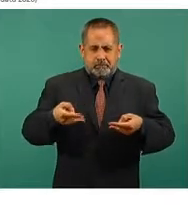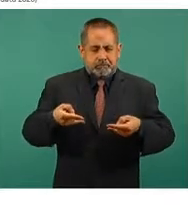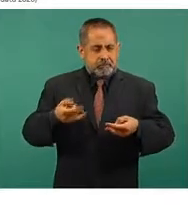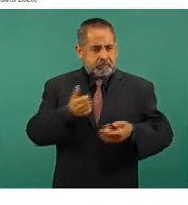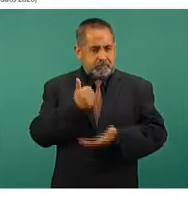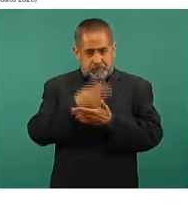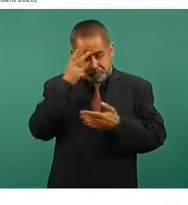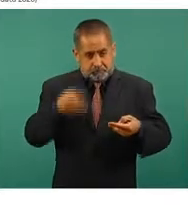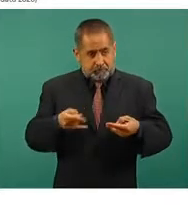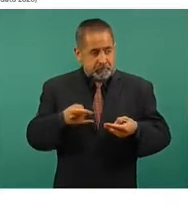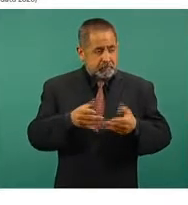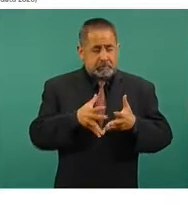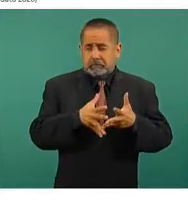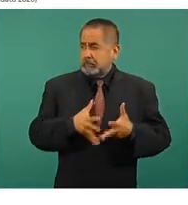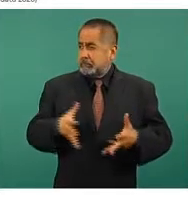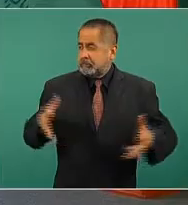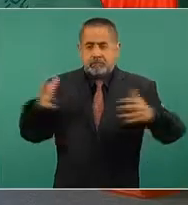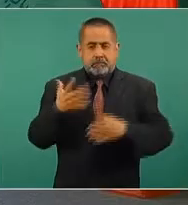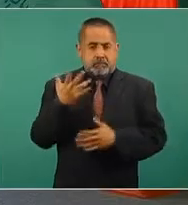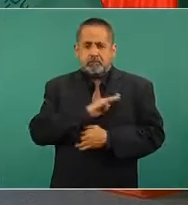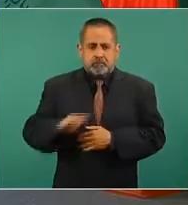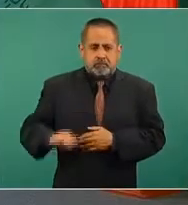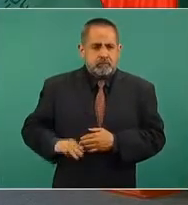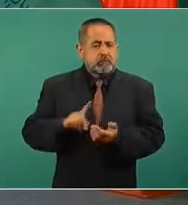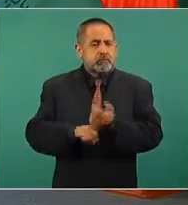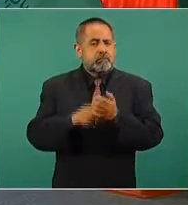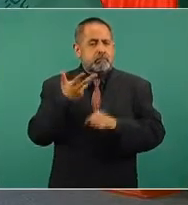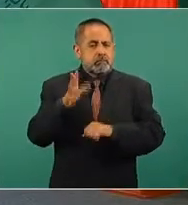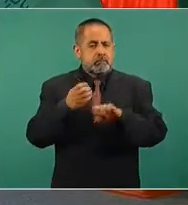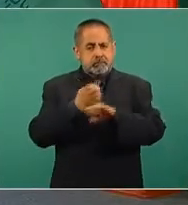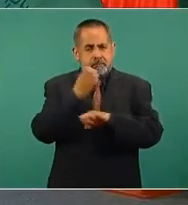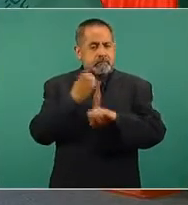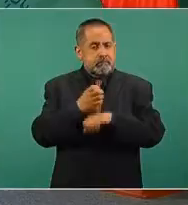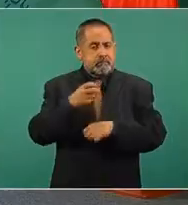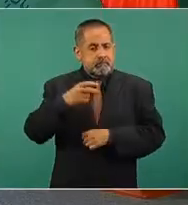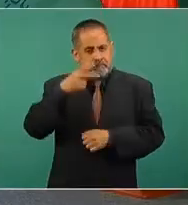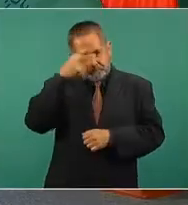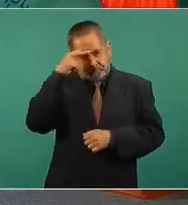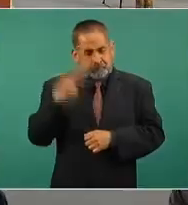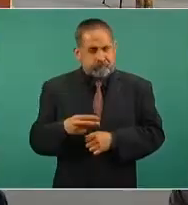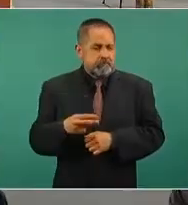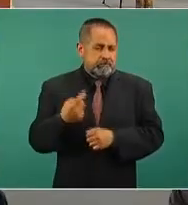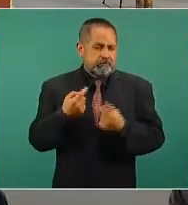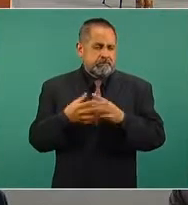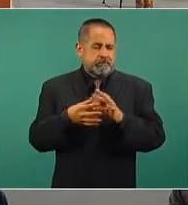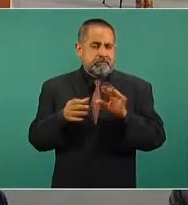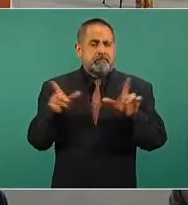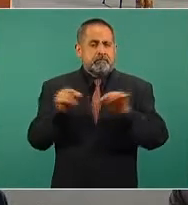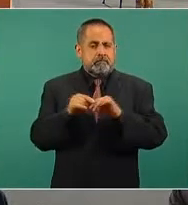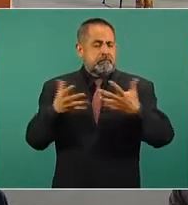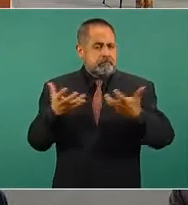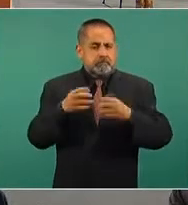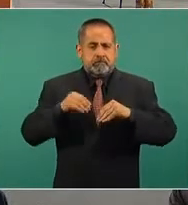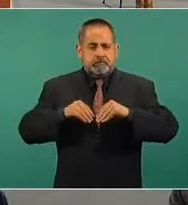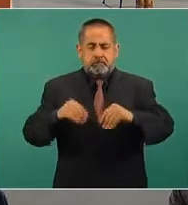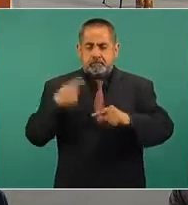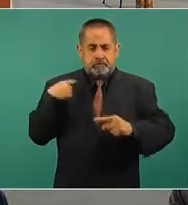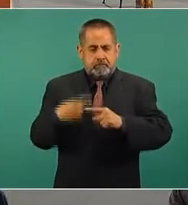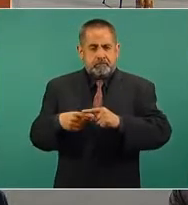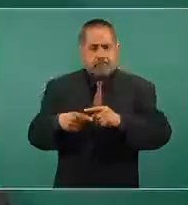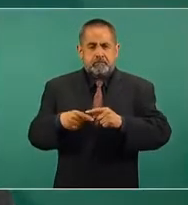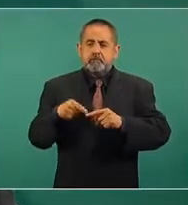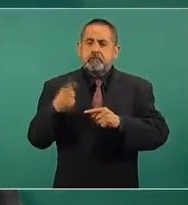5,000 millones de pesos, 22 municipios, 10 pesos, digamos, el cierre muy general de las acciones realizadas en este programa